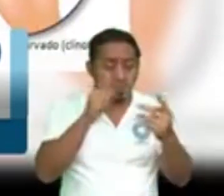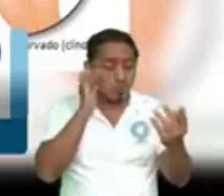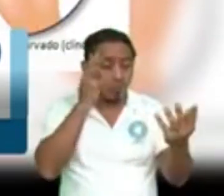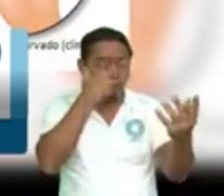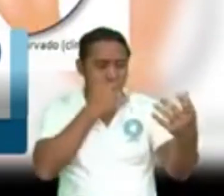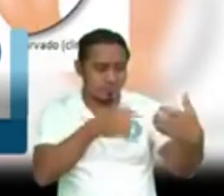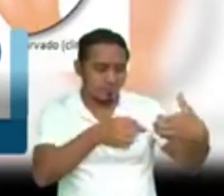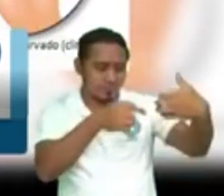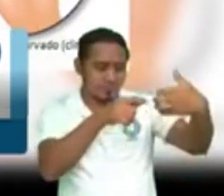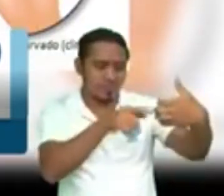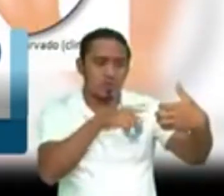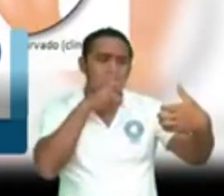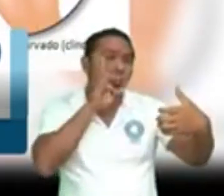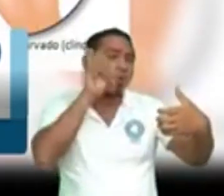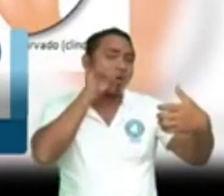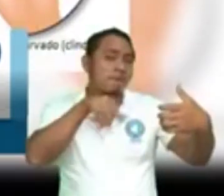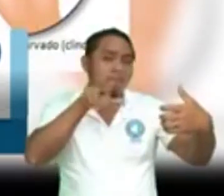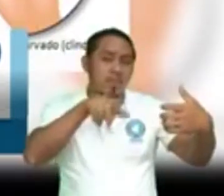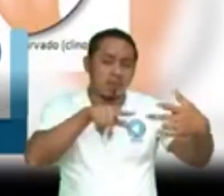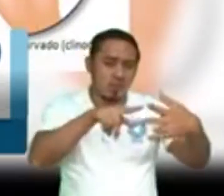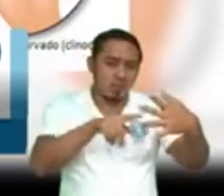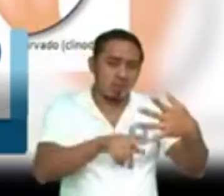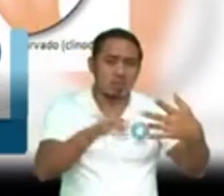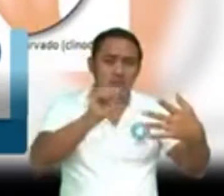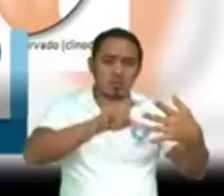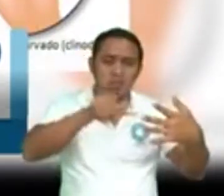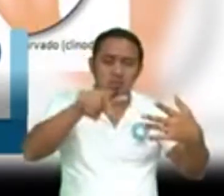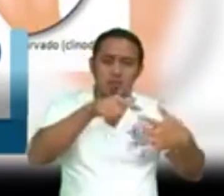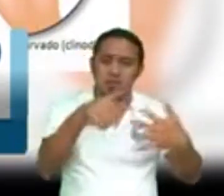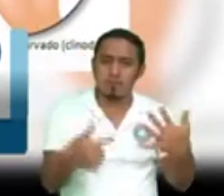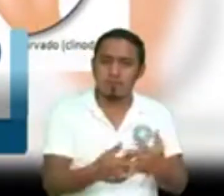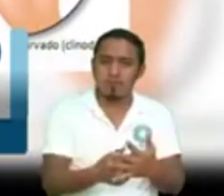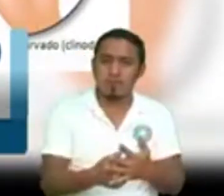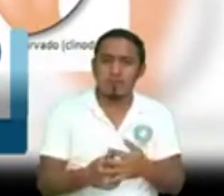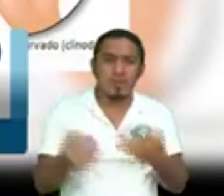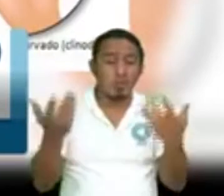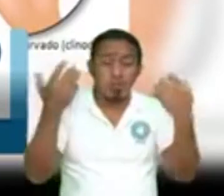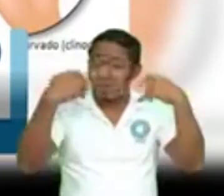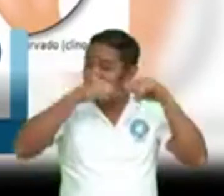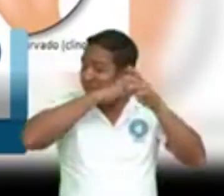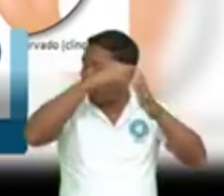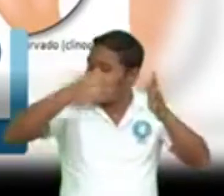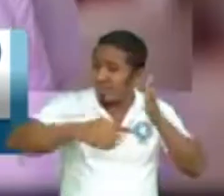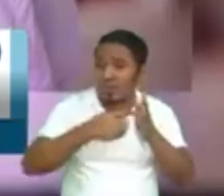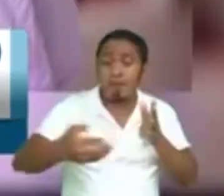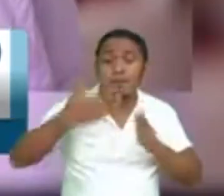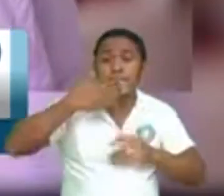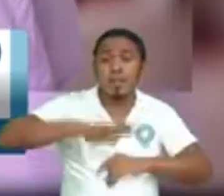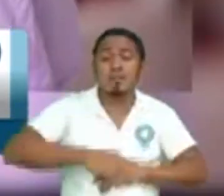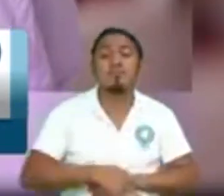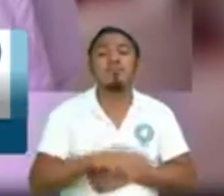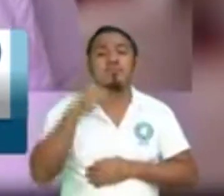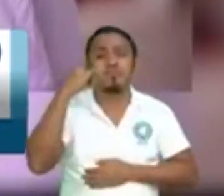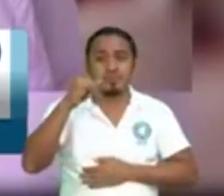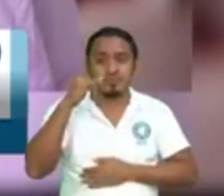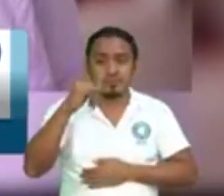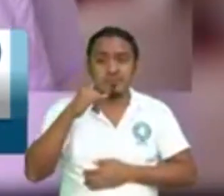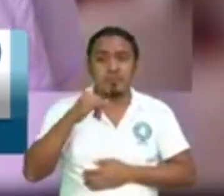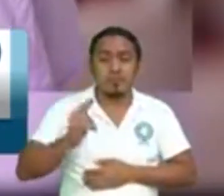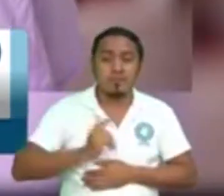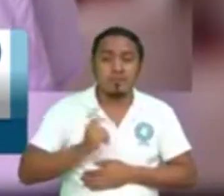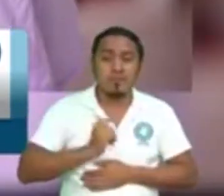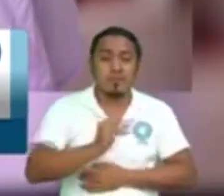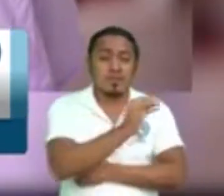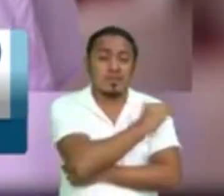de rosado, verde, azulito. Cualquiera de esas bebidas dañinas. Sí, porque llevan cierta cantidad de